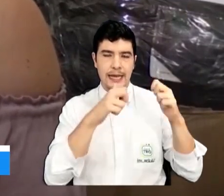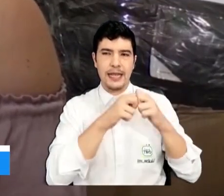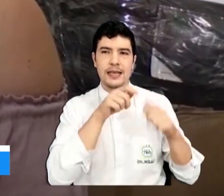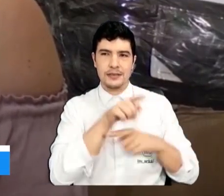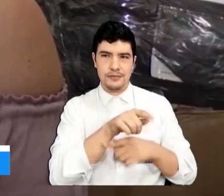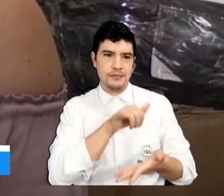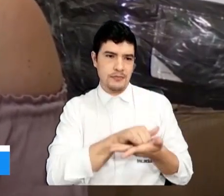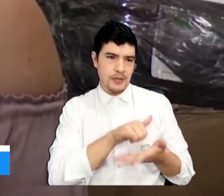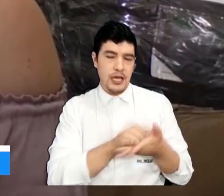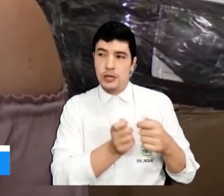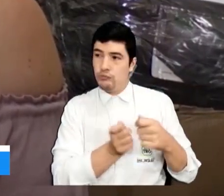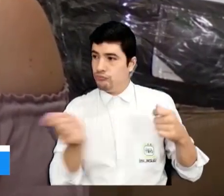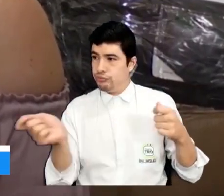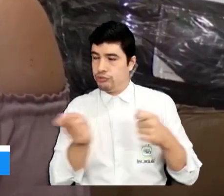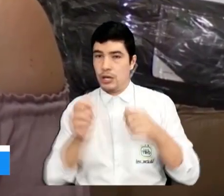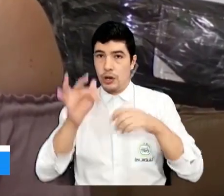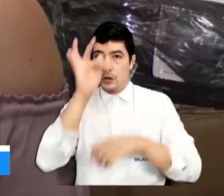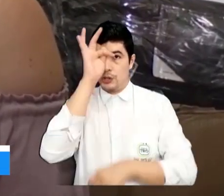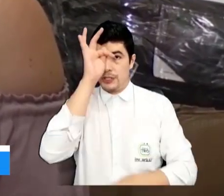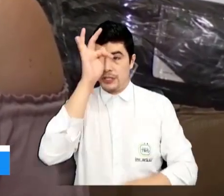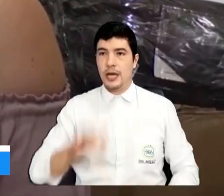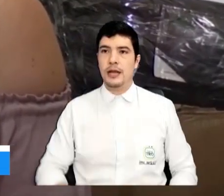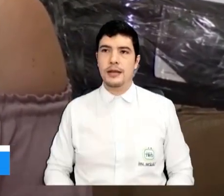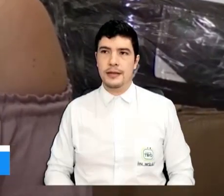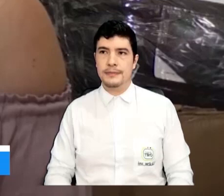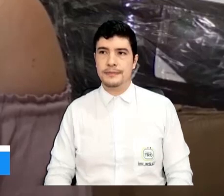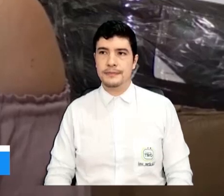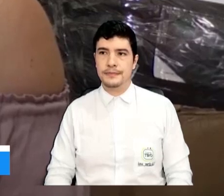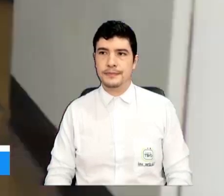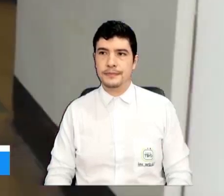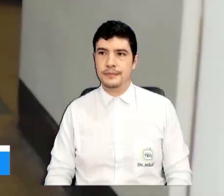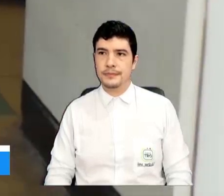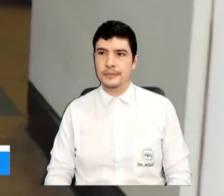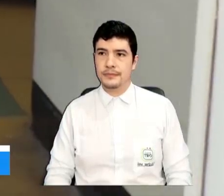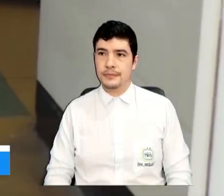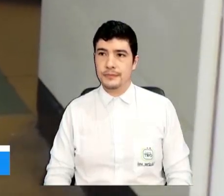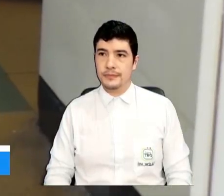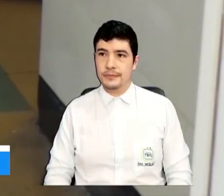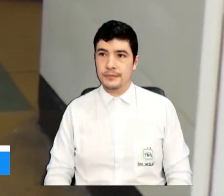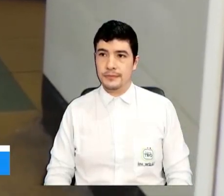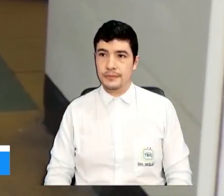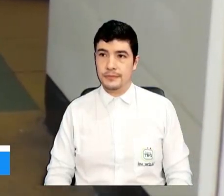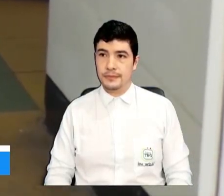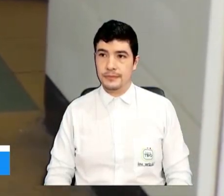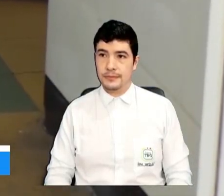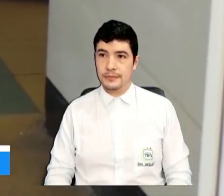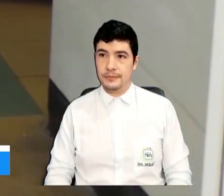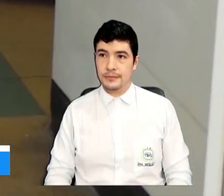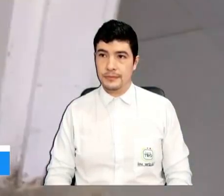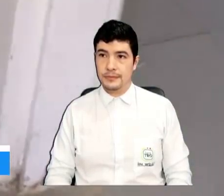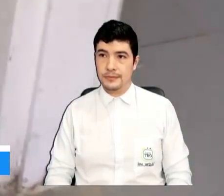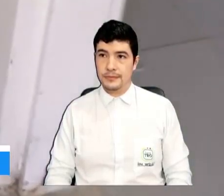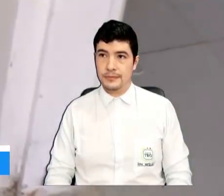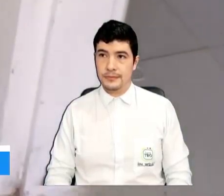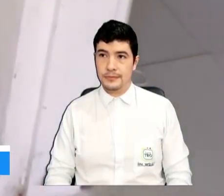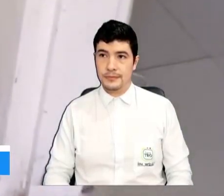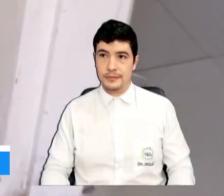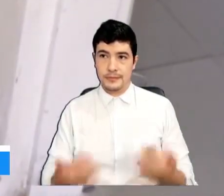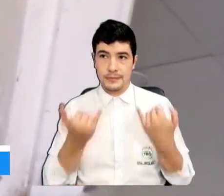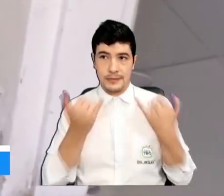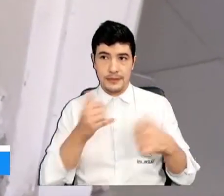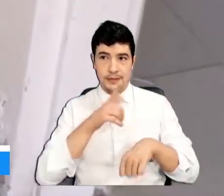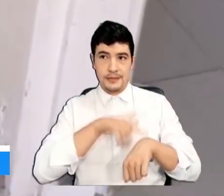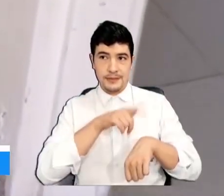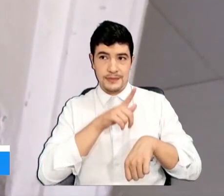y de acondicionamiento, una pintura especial que debía cumplir unos requisitos, en estos momentos se está